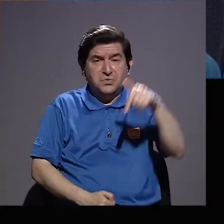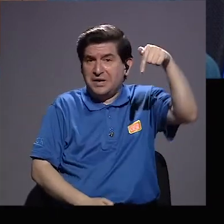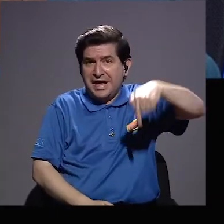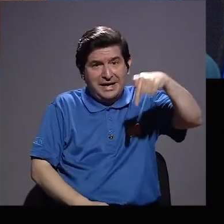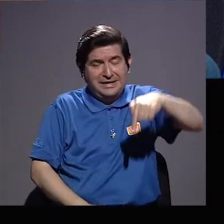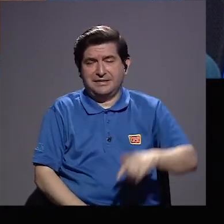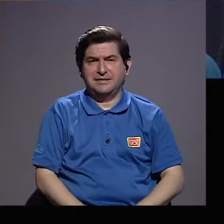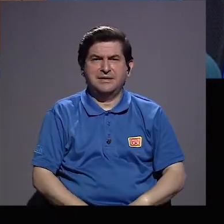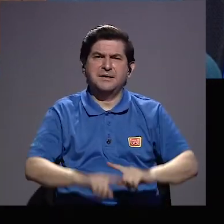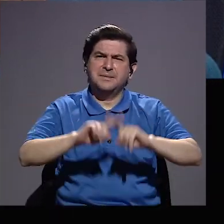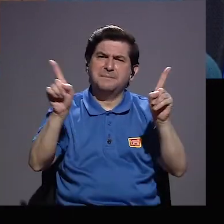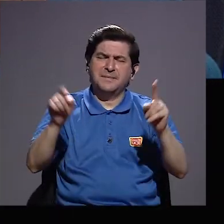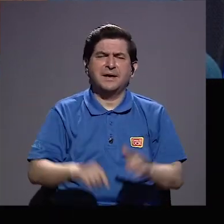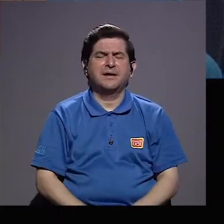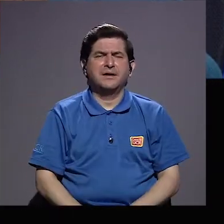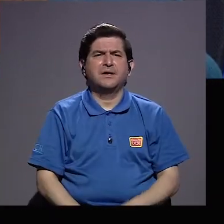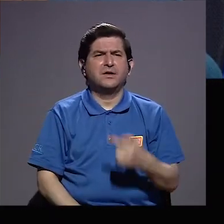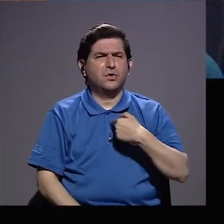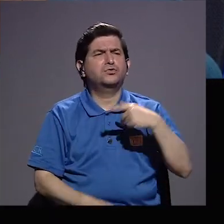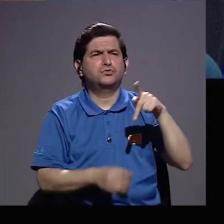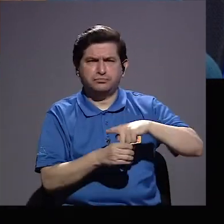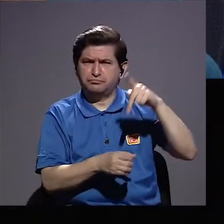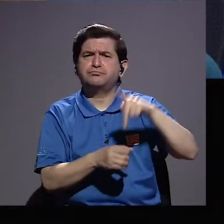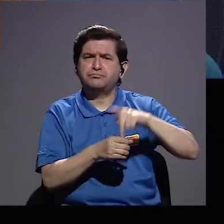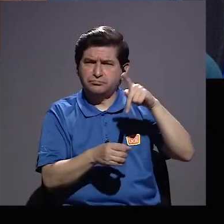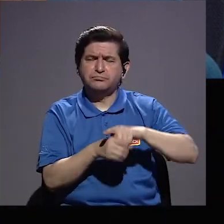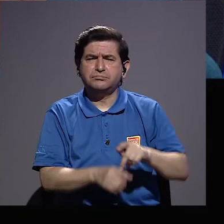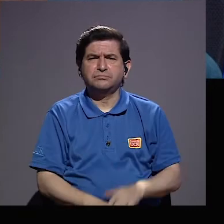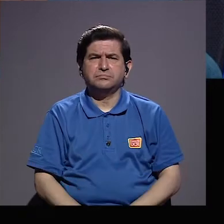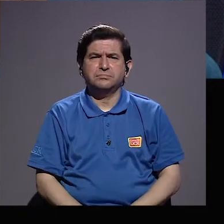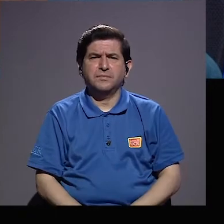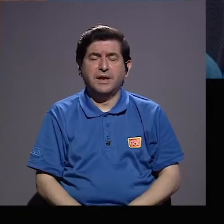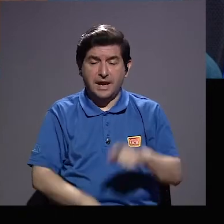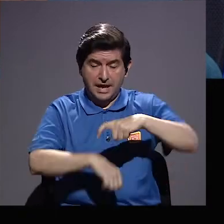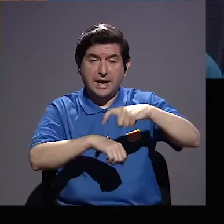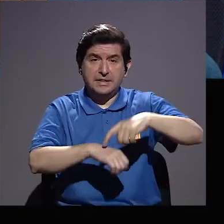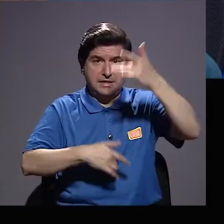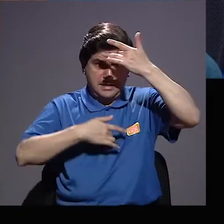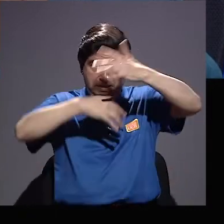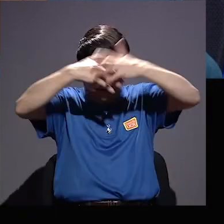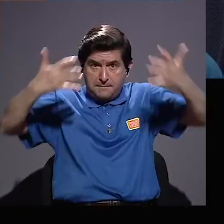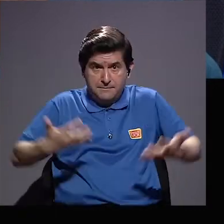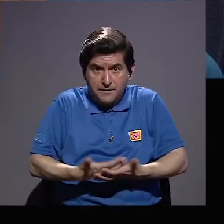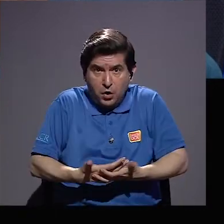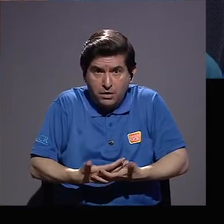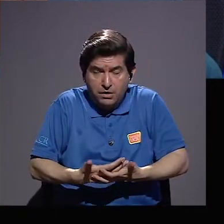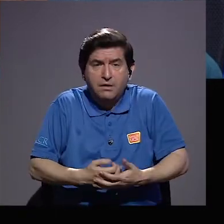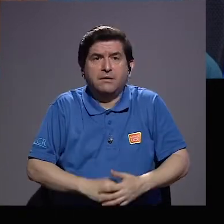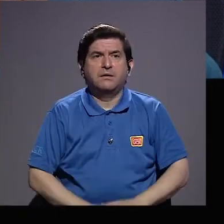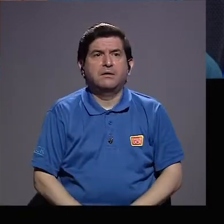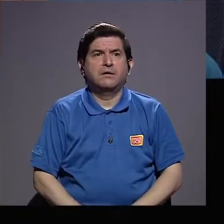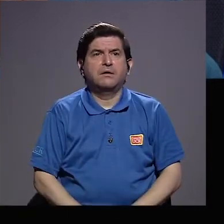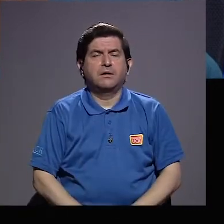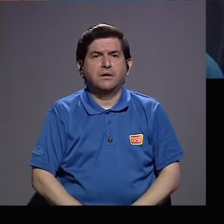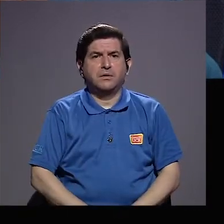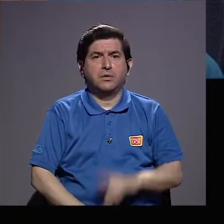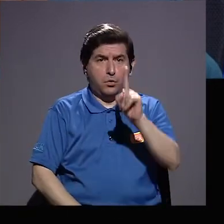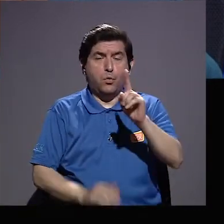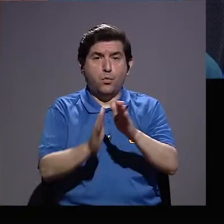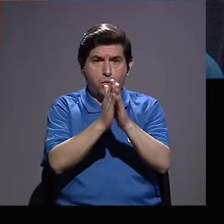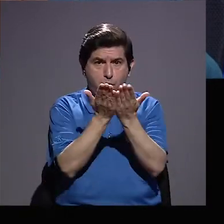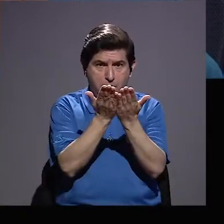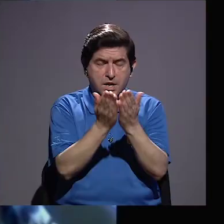nunca estaba aquí, pero sí, por ejemplo, acabo de participar en la pandemia en